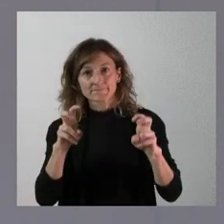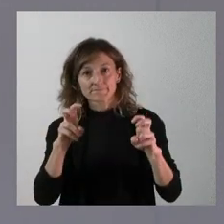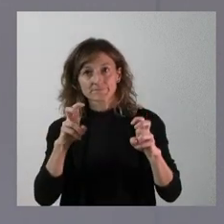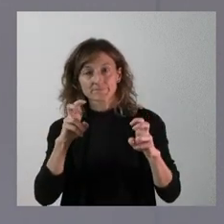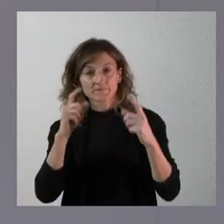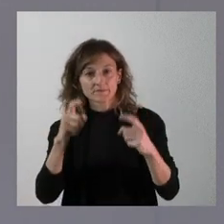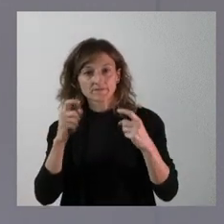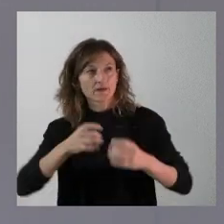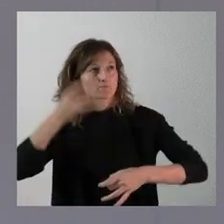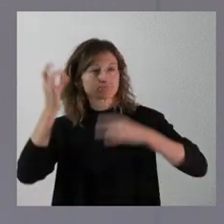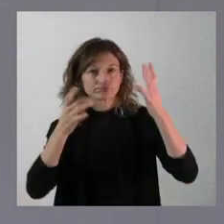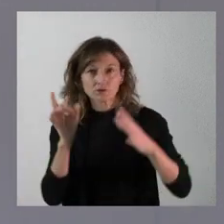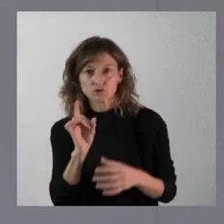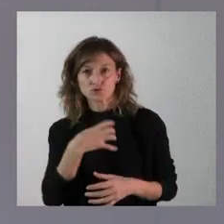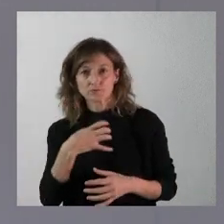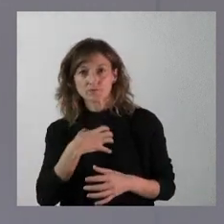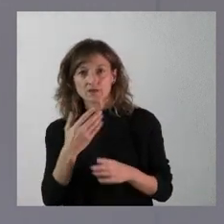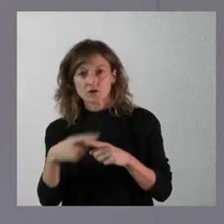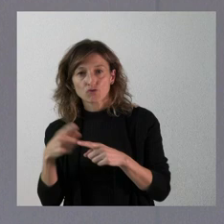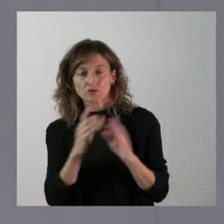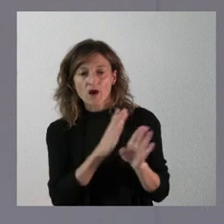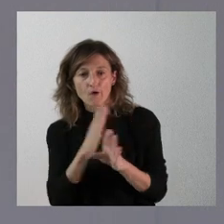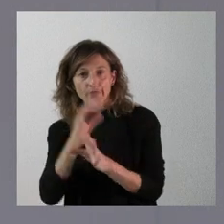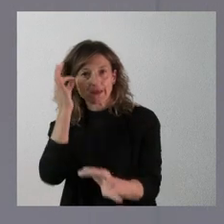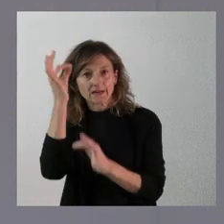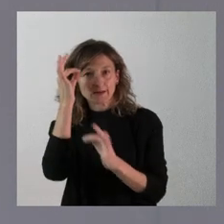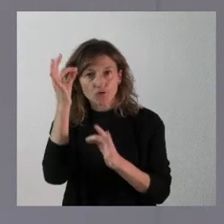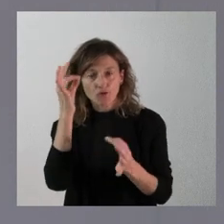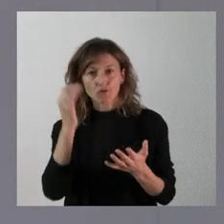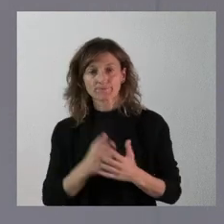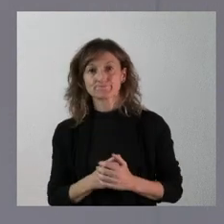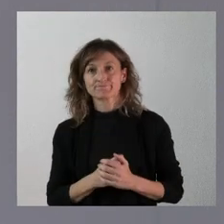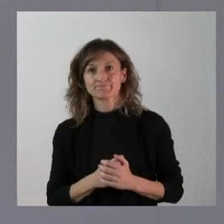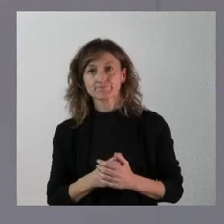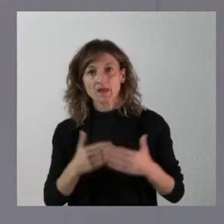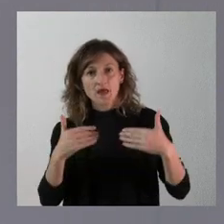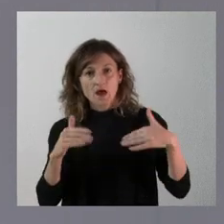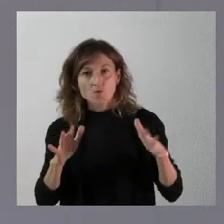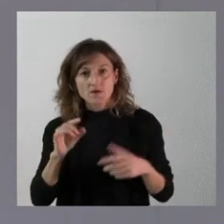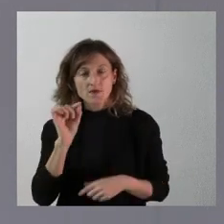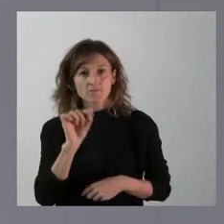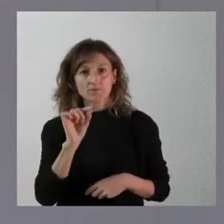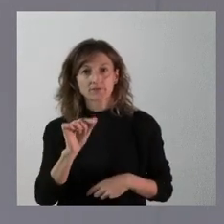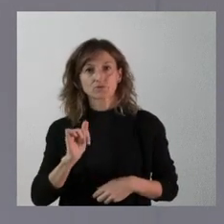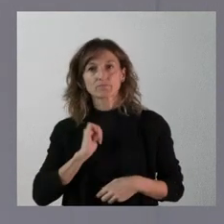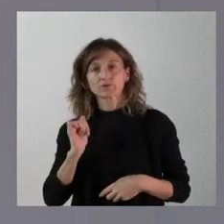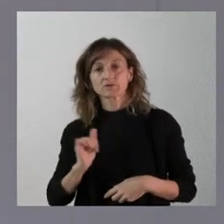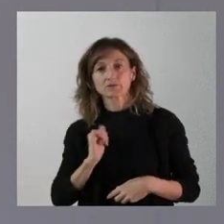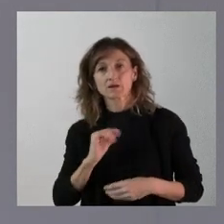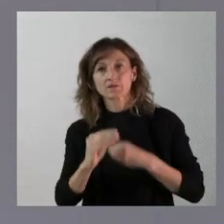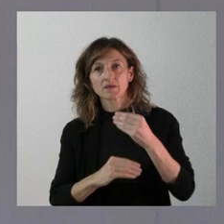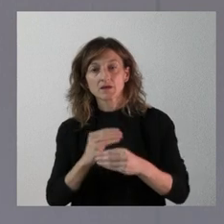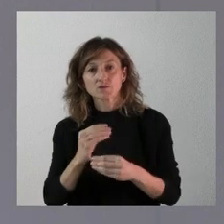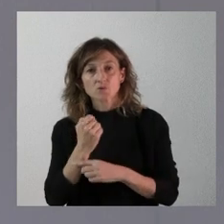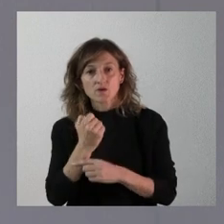llevar por la improvisación y hay que hacer las cosas con todo el rigor necesario Y aunque tengamos en este momento la oportunidad que hemos hecho de